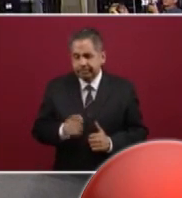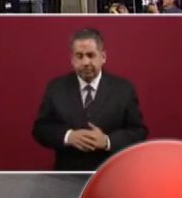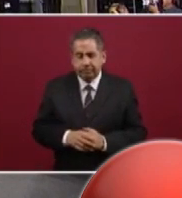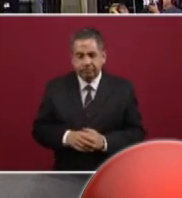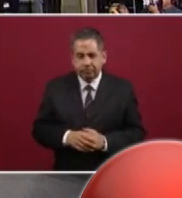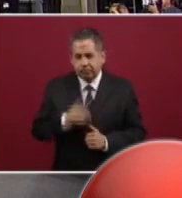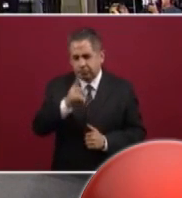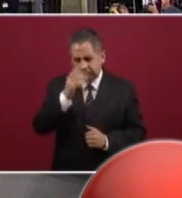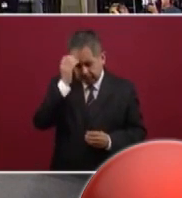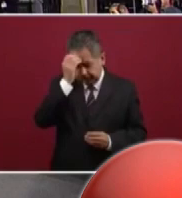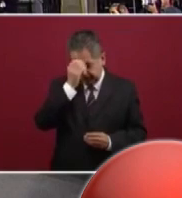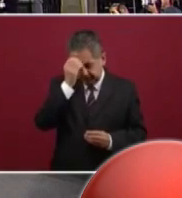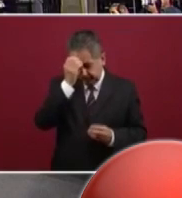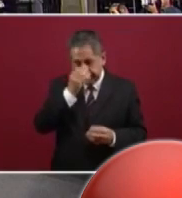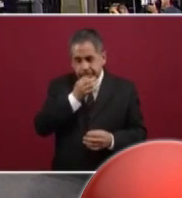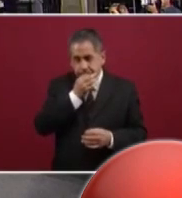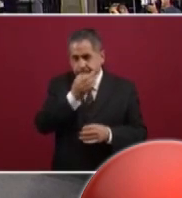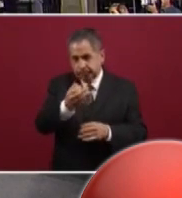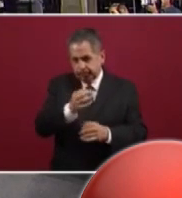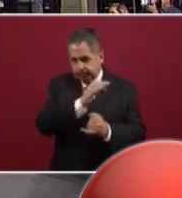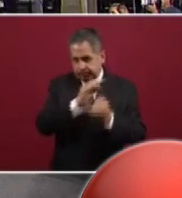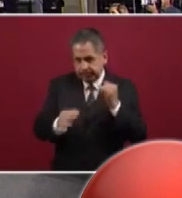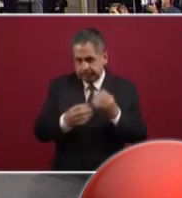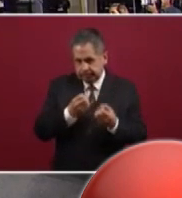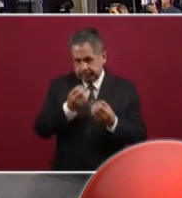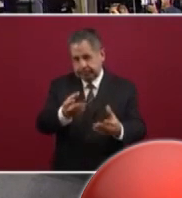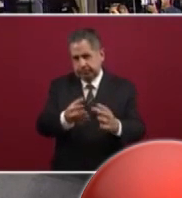una reflexión final